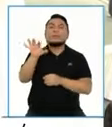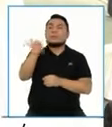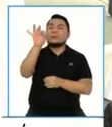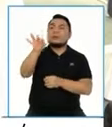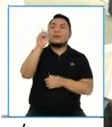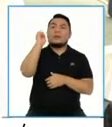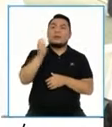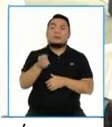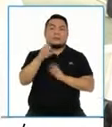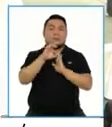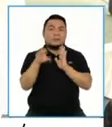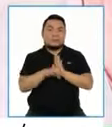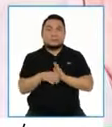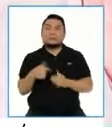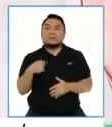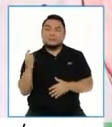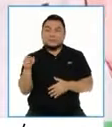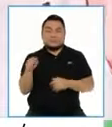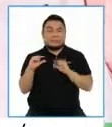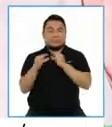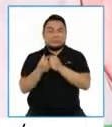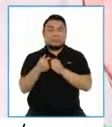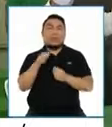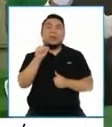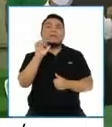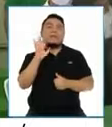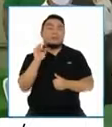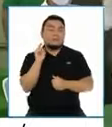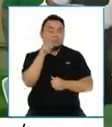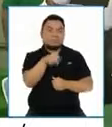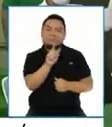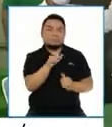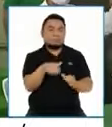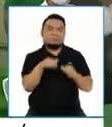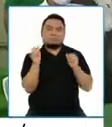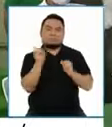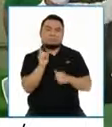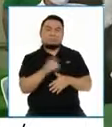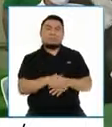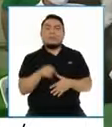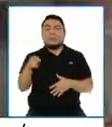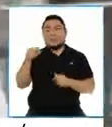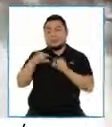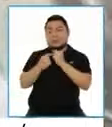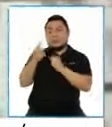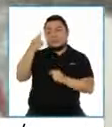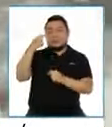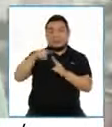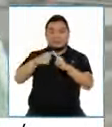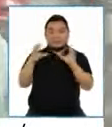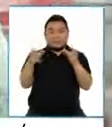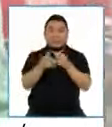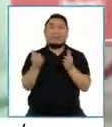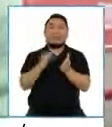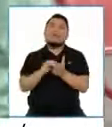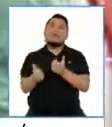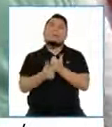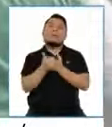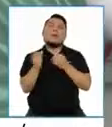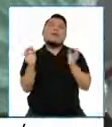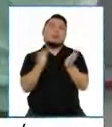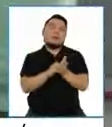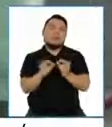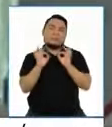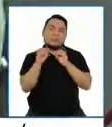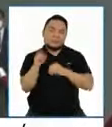Selección de Magistrados del Tribunal Constitucional. Pues bien, la agrupación considera que esta reactivación representa un peligro